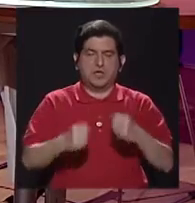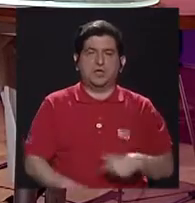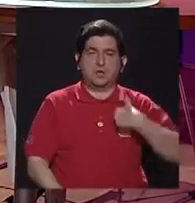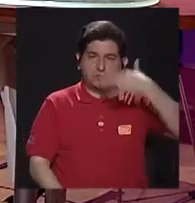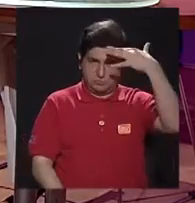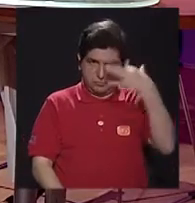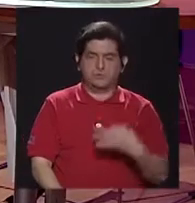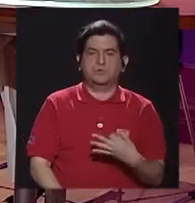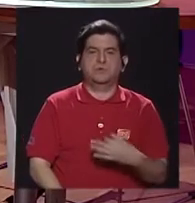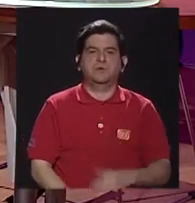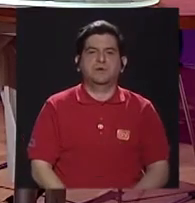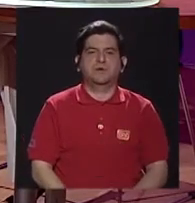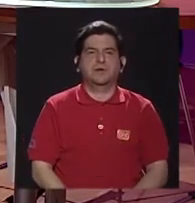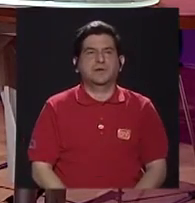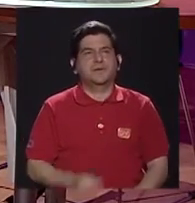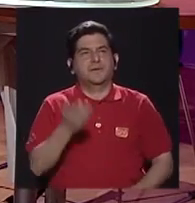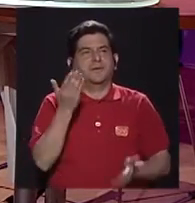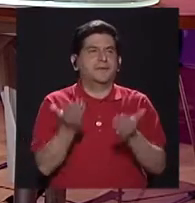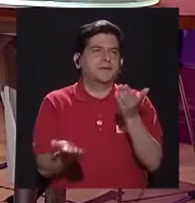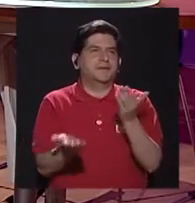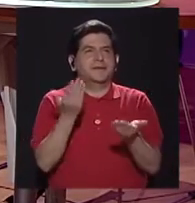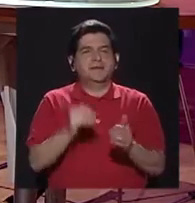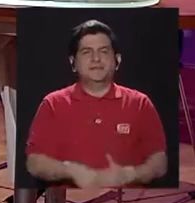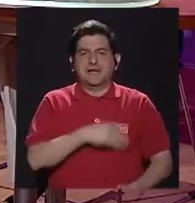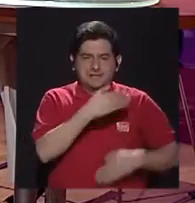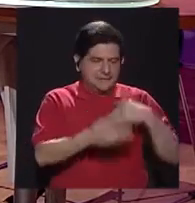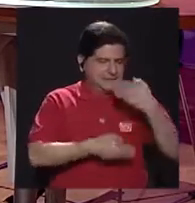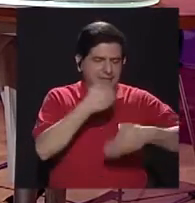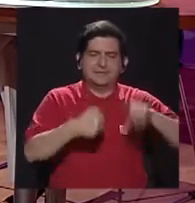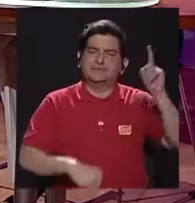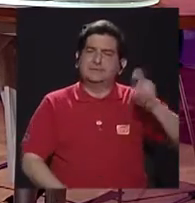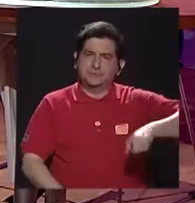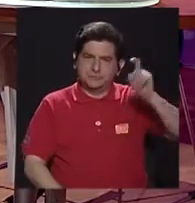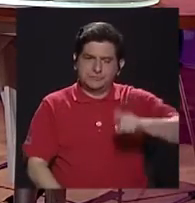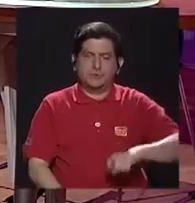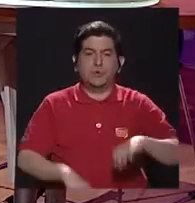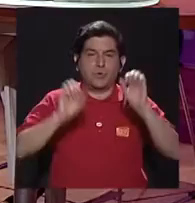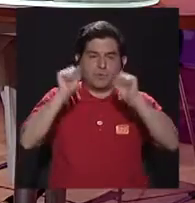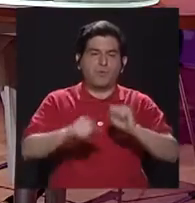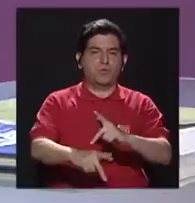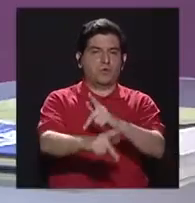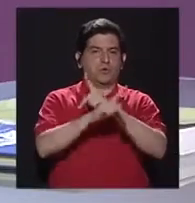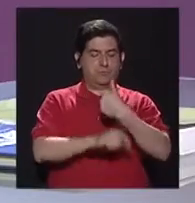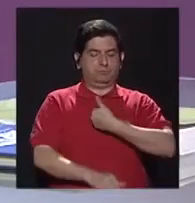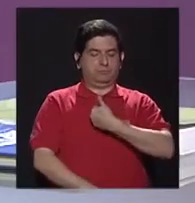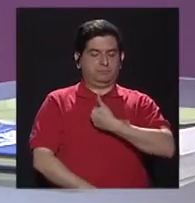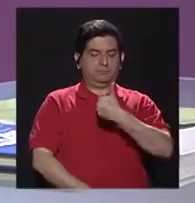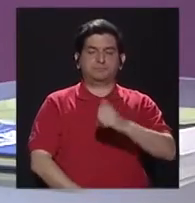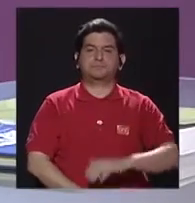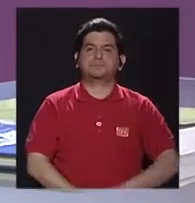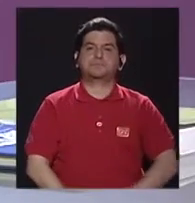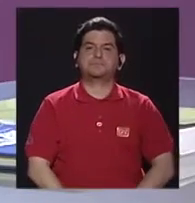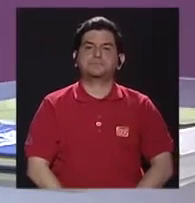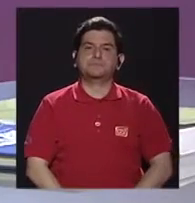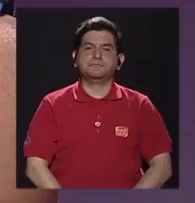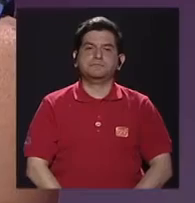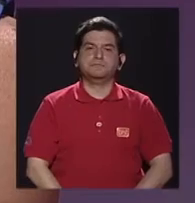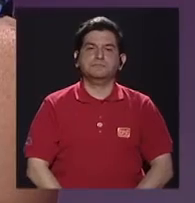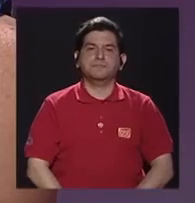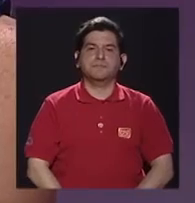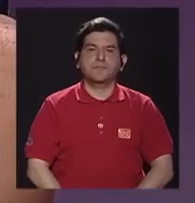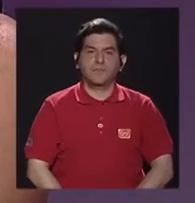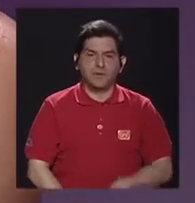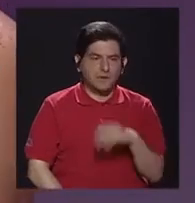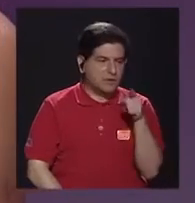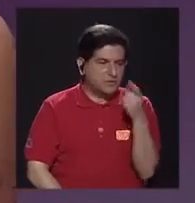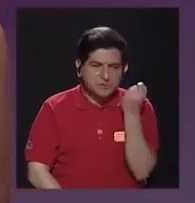eso sería una, digamos, pues alguna gestión que hay que hacer como para cubrirse también las espaldas, ¿verdad? Claro. ¿Cómo